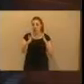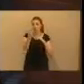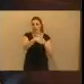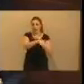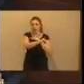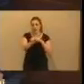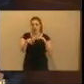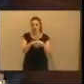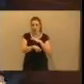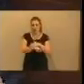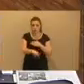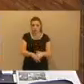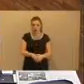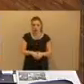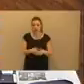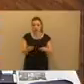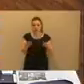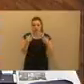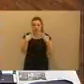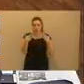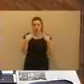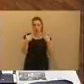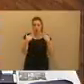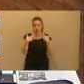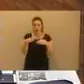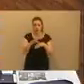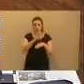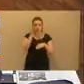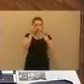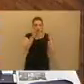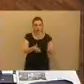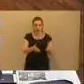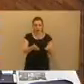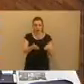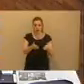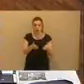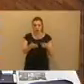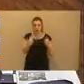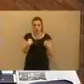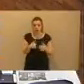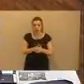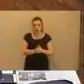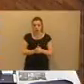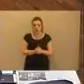limitados. Gracias, señora consejera. Señor López, puede intervenir.